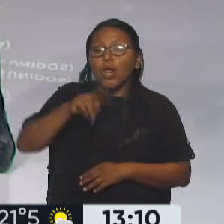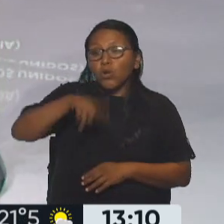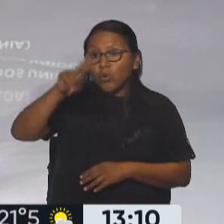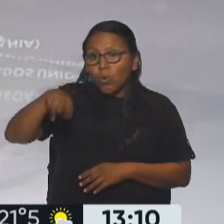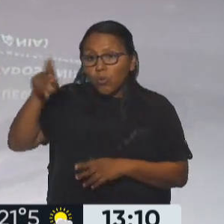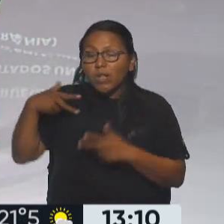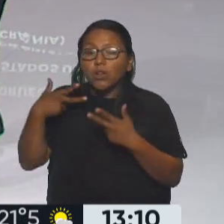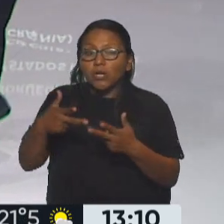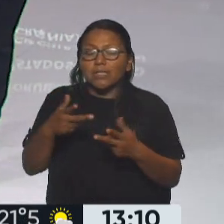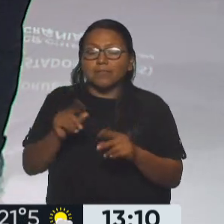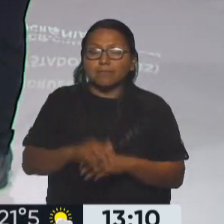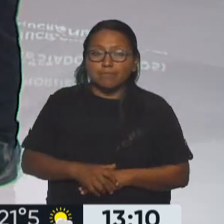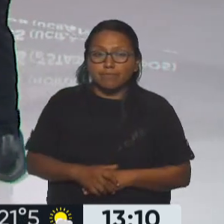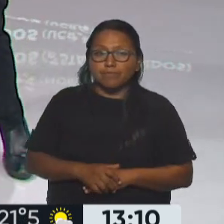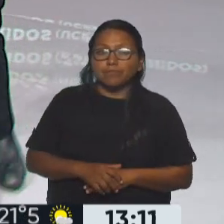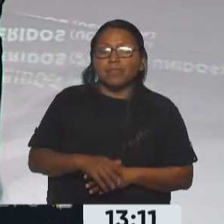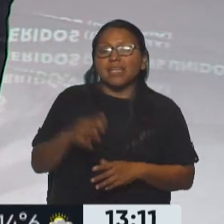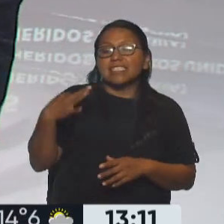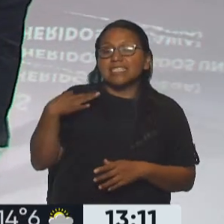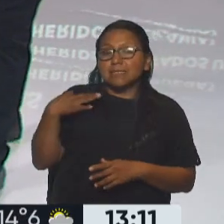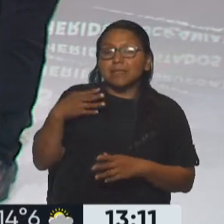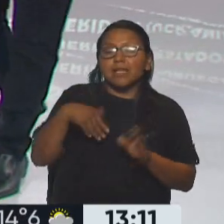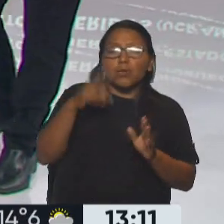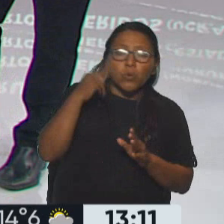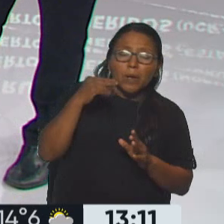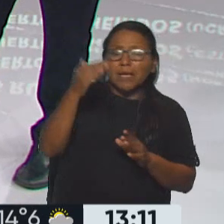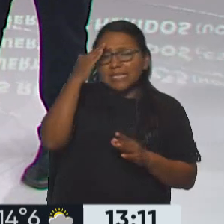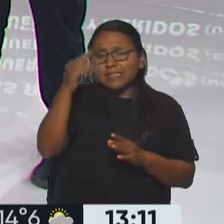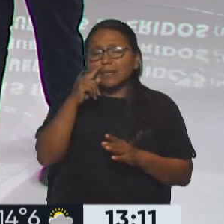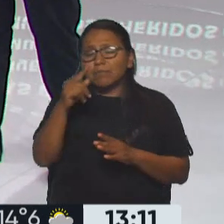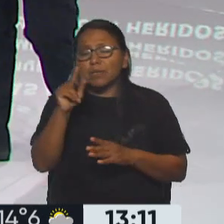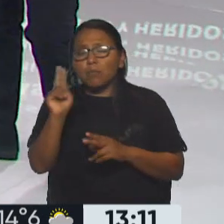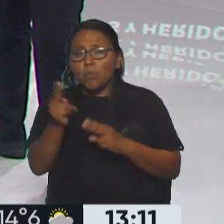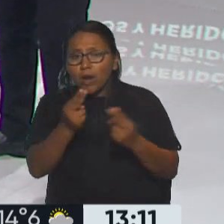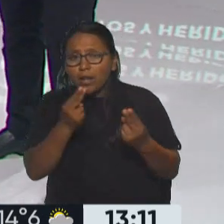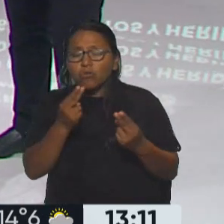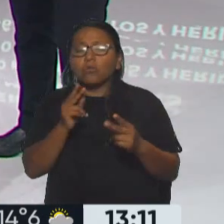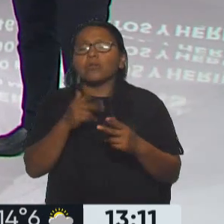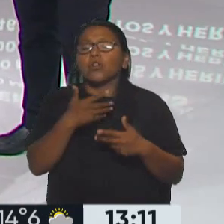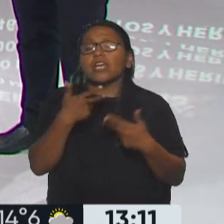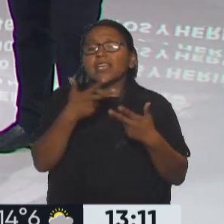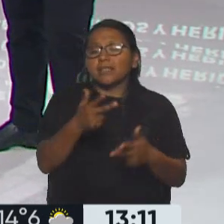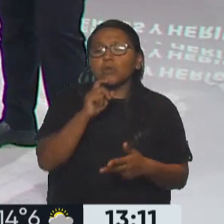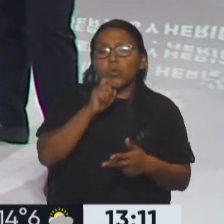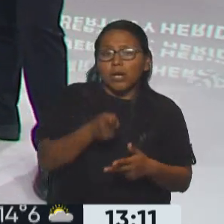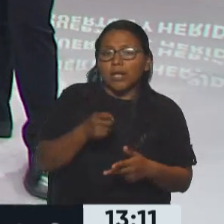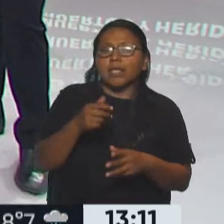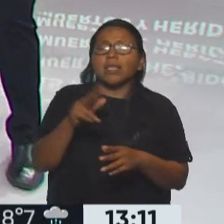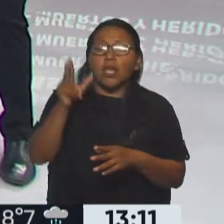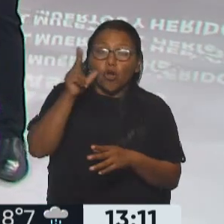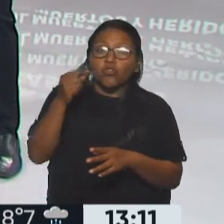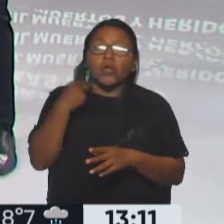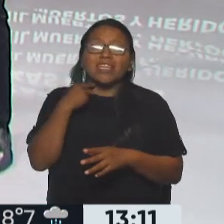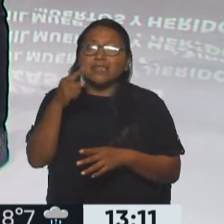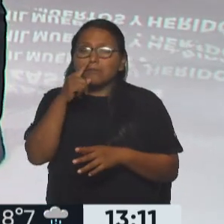ahora de los civiles. De 9 a 15 mil muertos, les indica el gobierno ucraniano. De 8 a 13 mil muertos